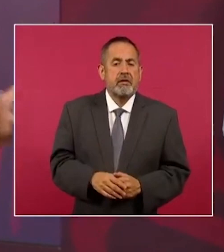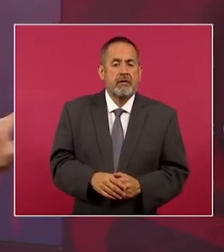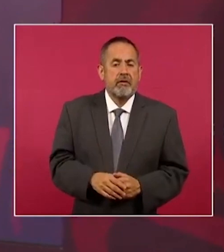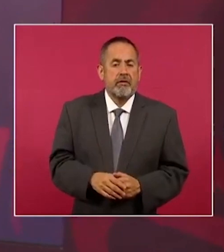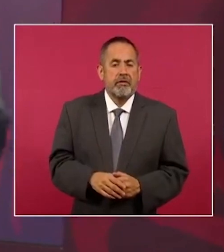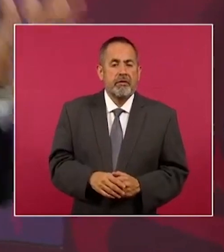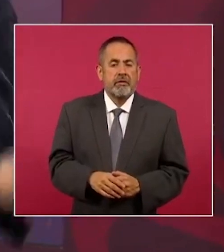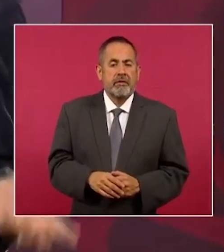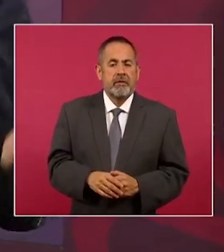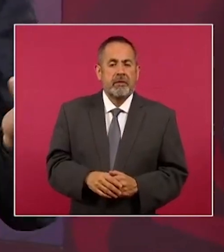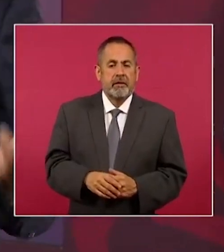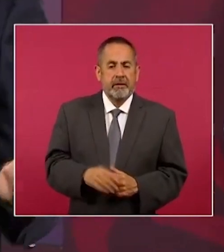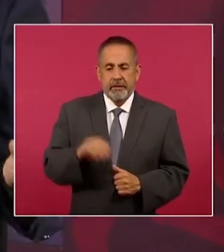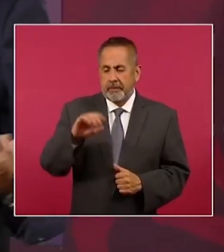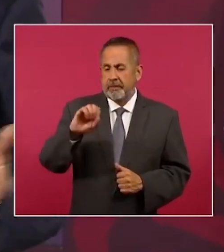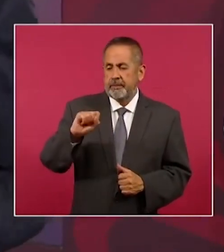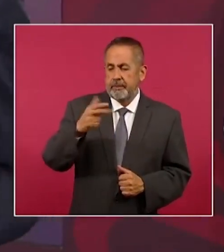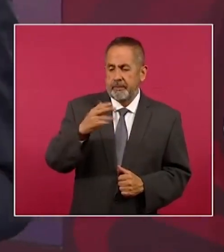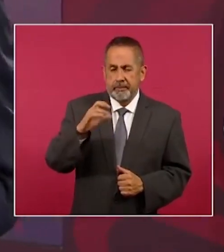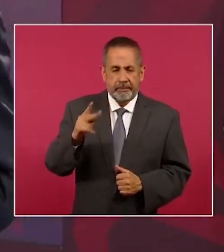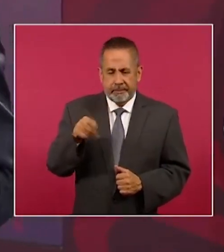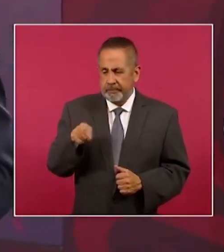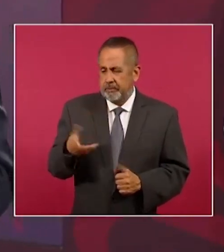pues Hacienda no opera.